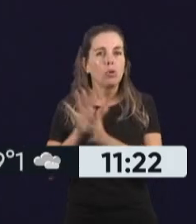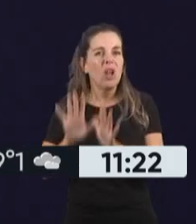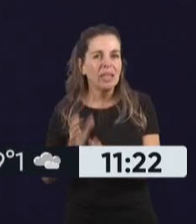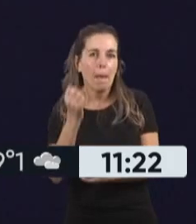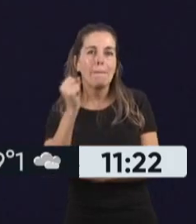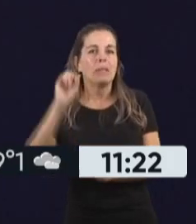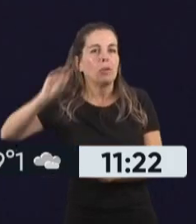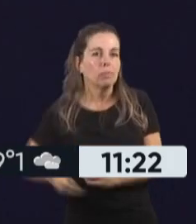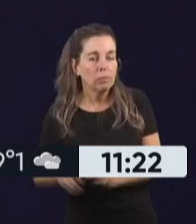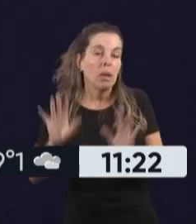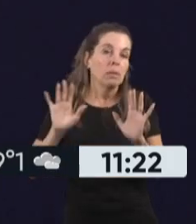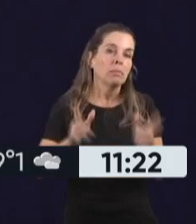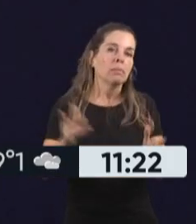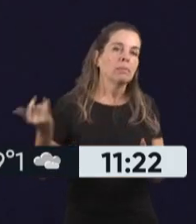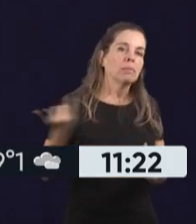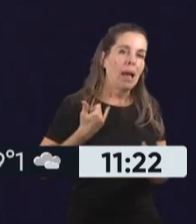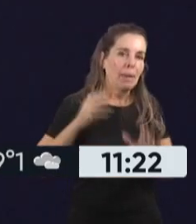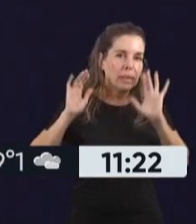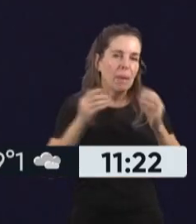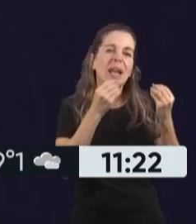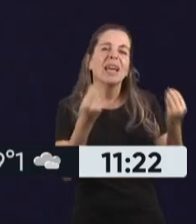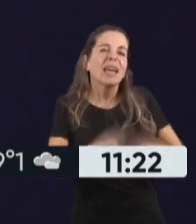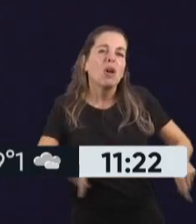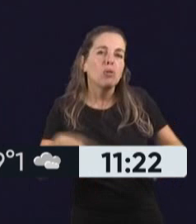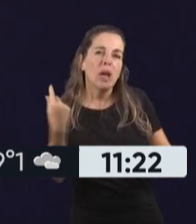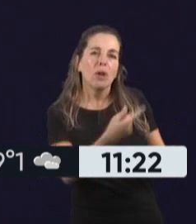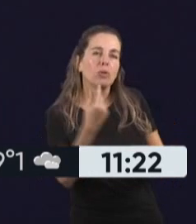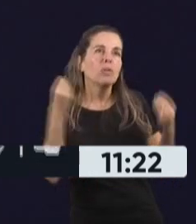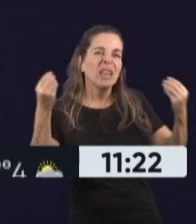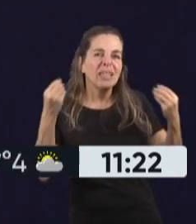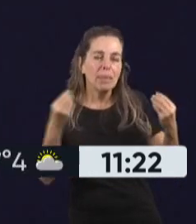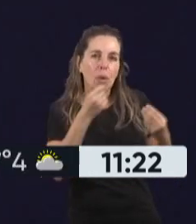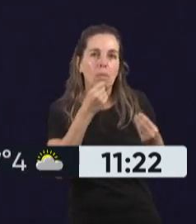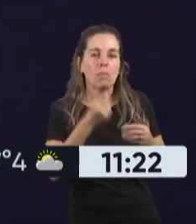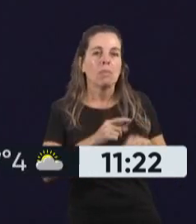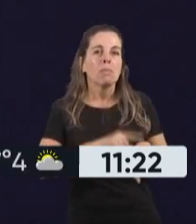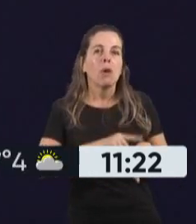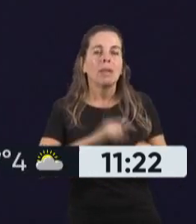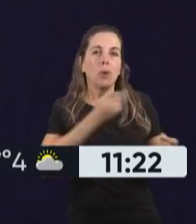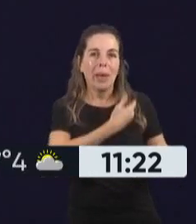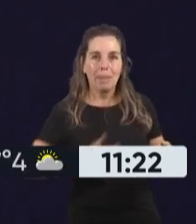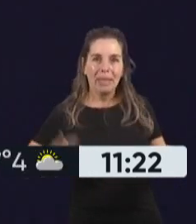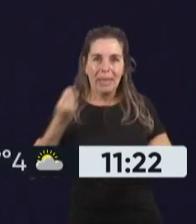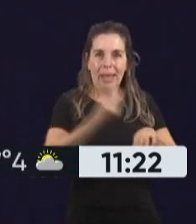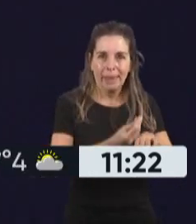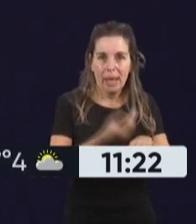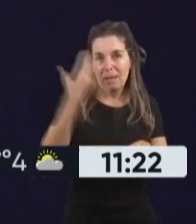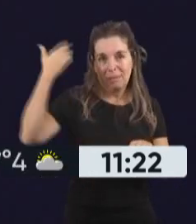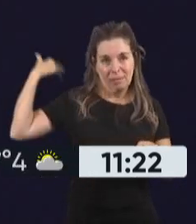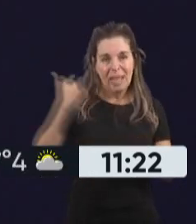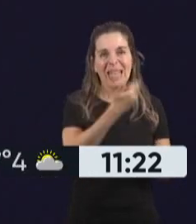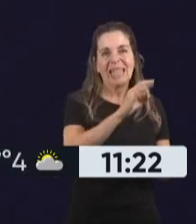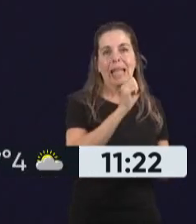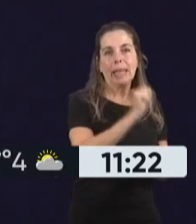bueno, díganme en tal caso qué hicimos cuando un presidente que asume con un dólar de 60 y se va con un dólar